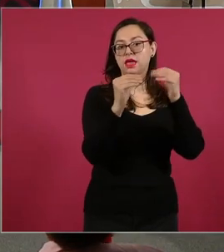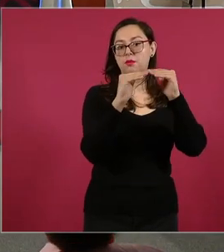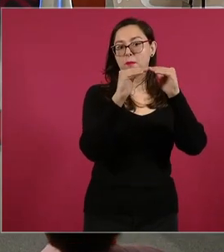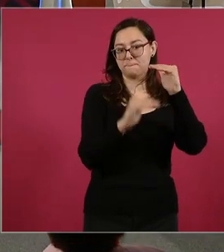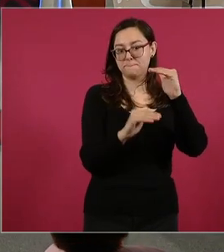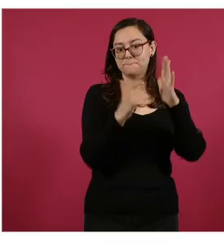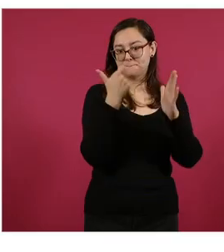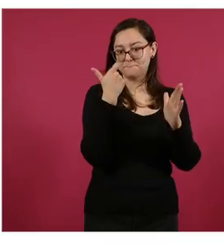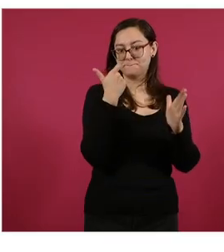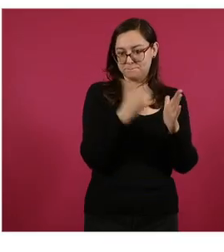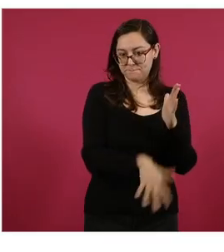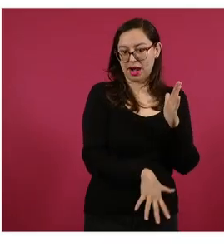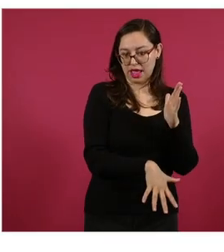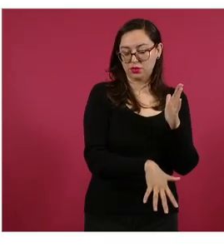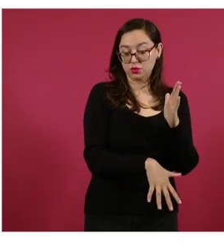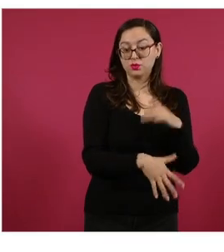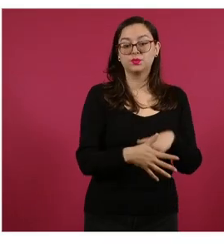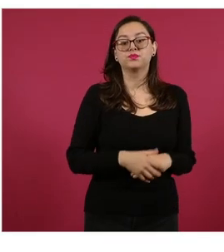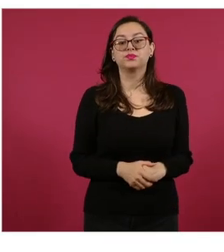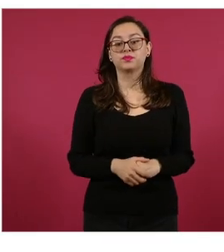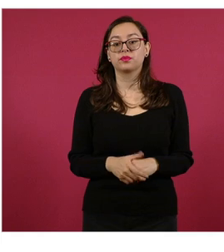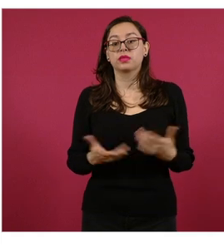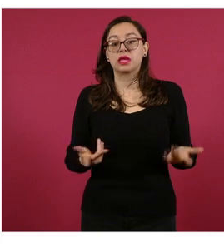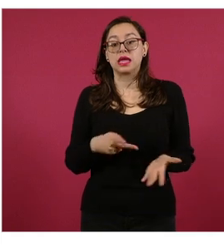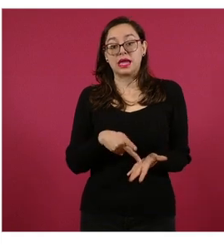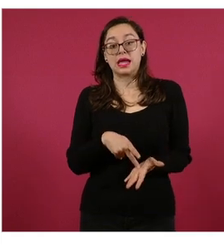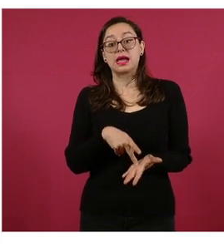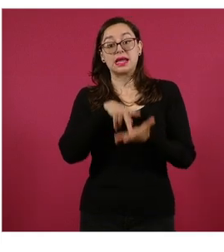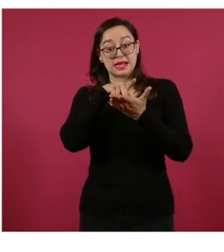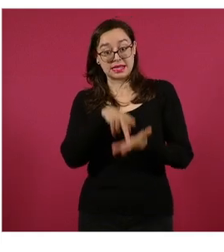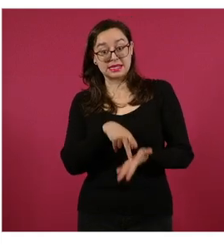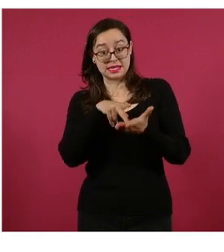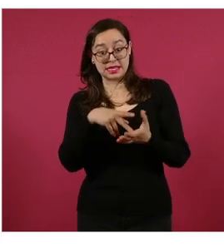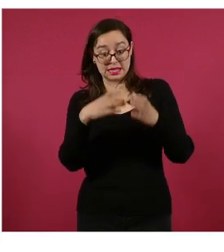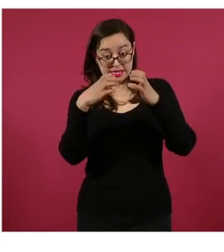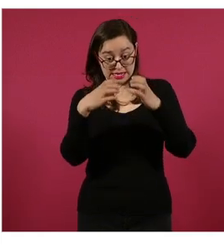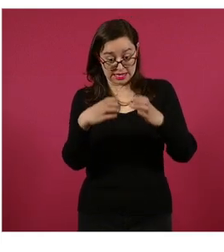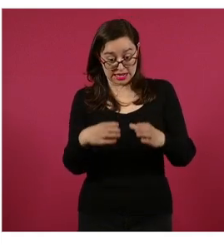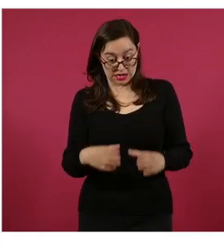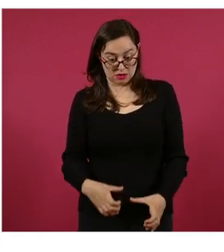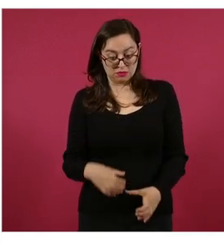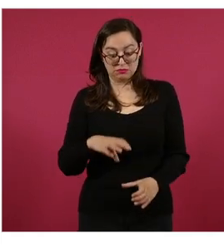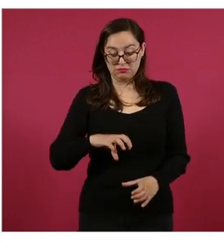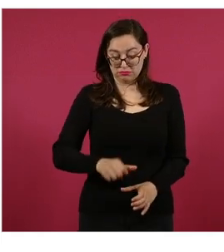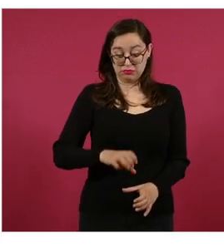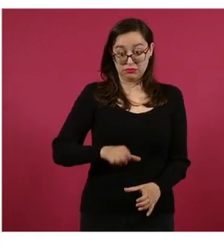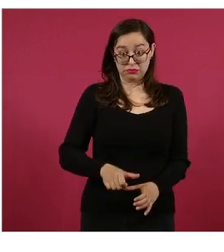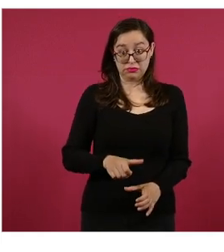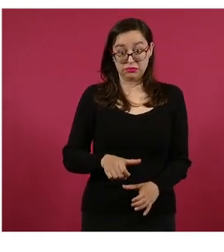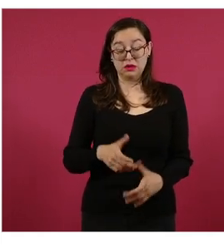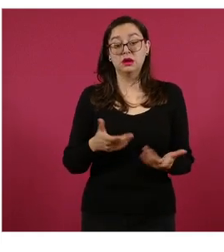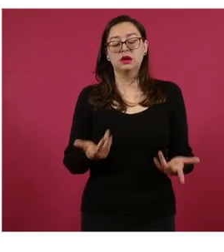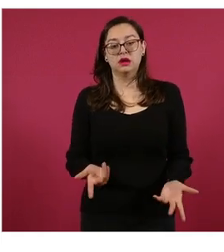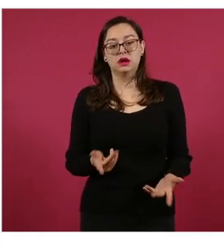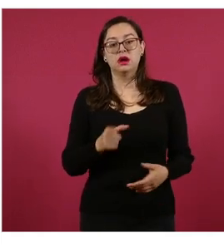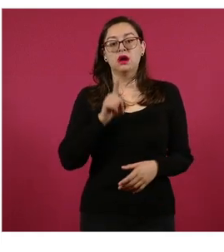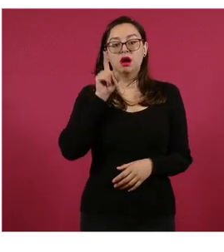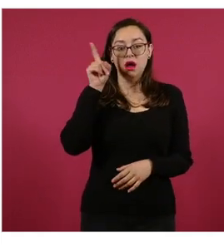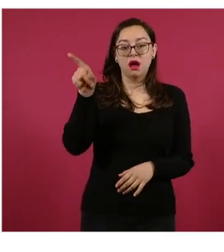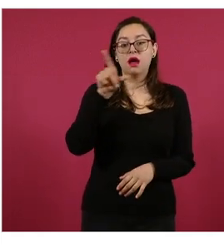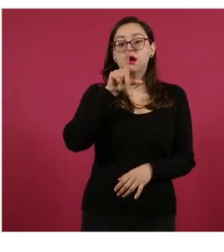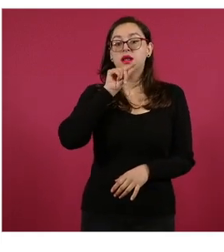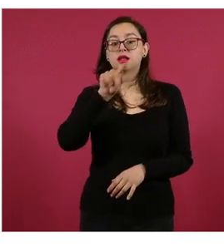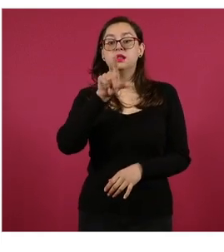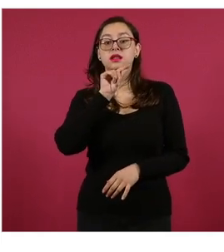en esa región. Y en el caso del gas por kilogramos, el gas en cilindros, el que más se vende en el país, gas Perla, en Cocula,